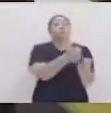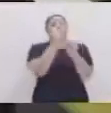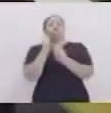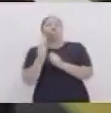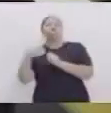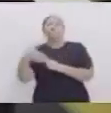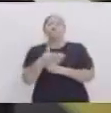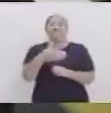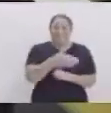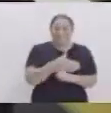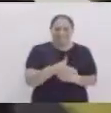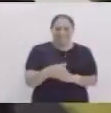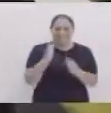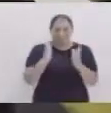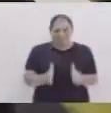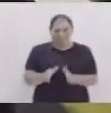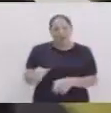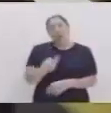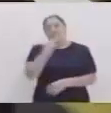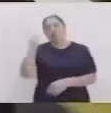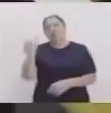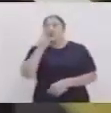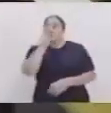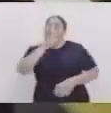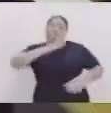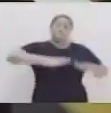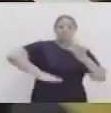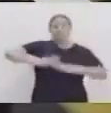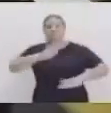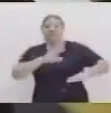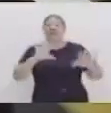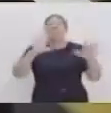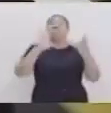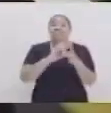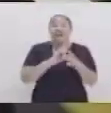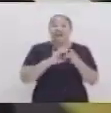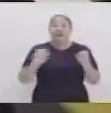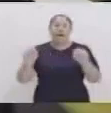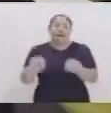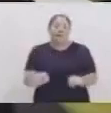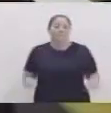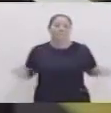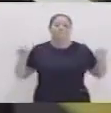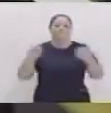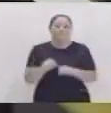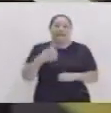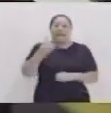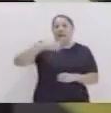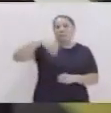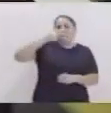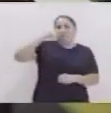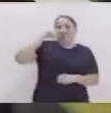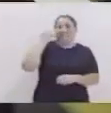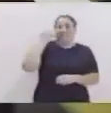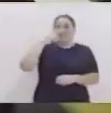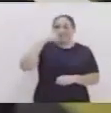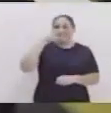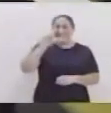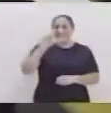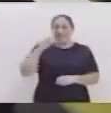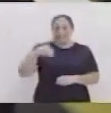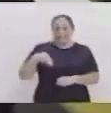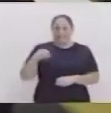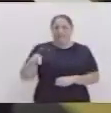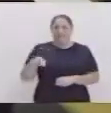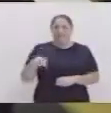Amatitlán. Son dos obras que da la impresión que Ricardo Castillo y su esposa hicieron un